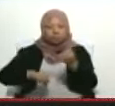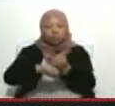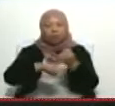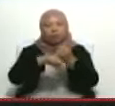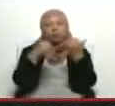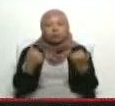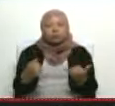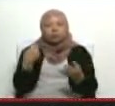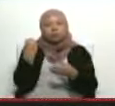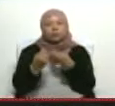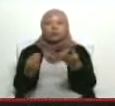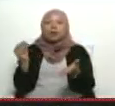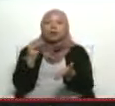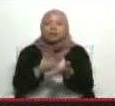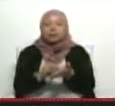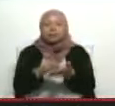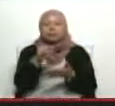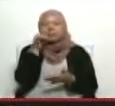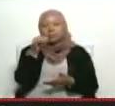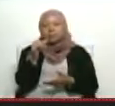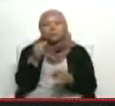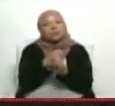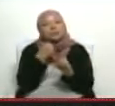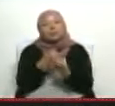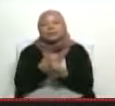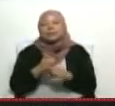Afortunadamente, lo voy a volver a ratificar y referir,